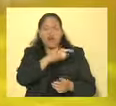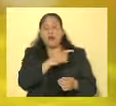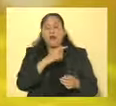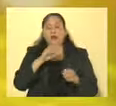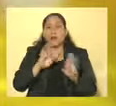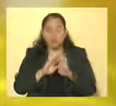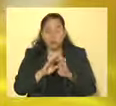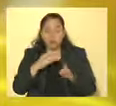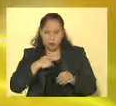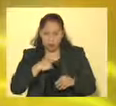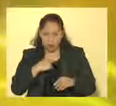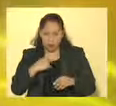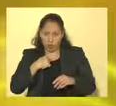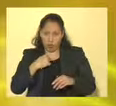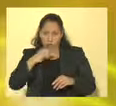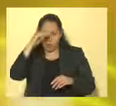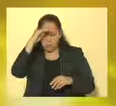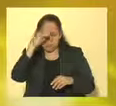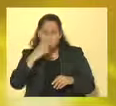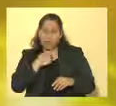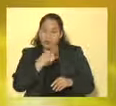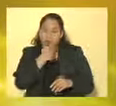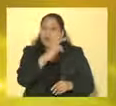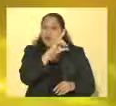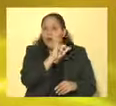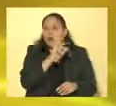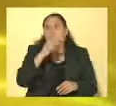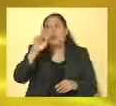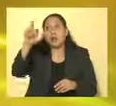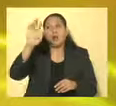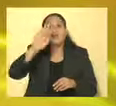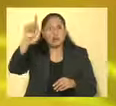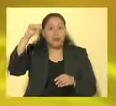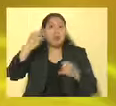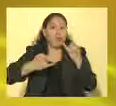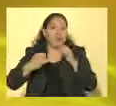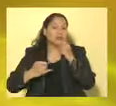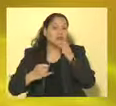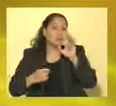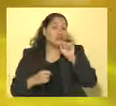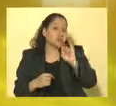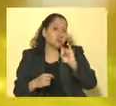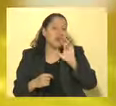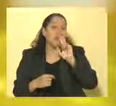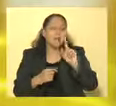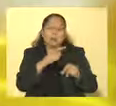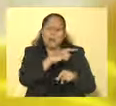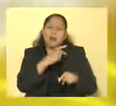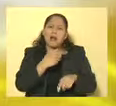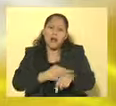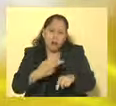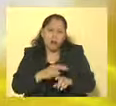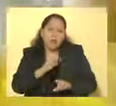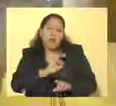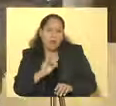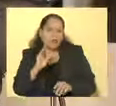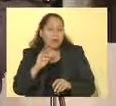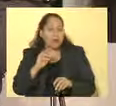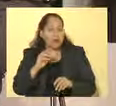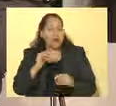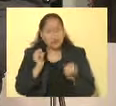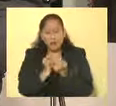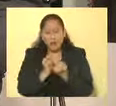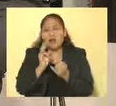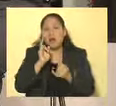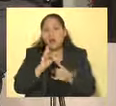Yo podría pensar que no en un 50%, pero sí en otro 50%. Yo creo que lo intente. Sería interesante y además sentaría